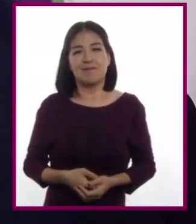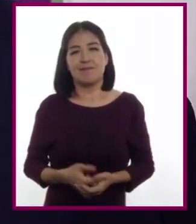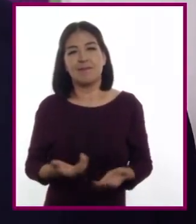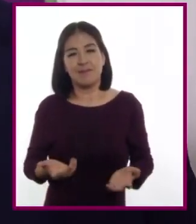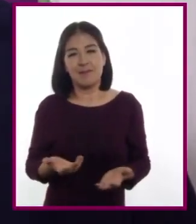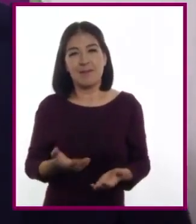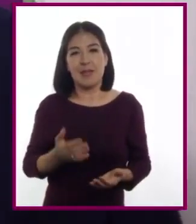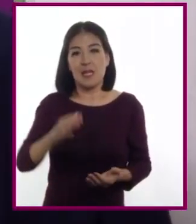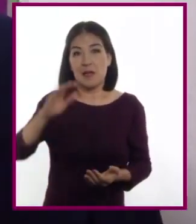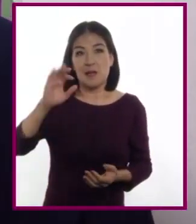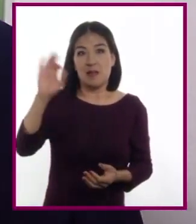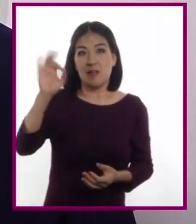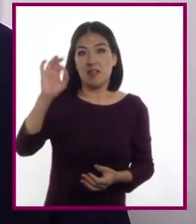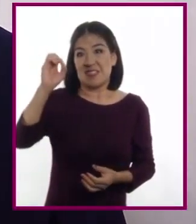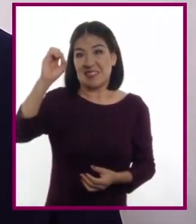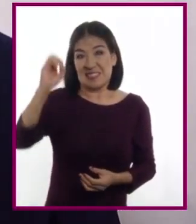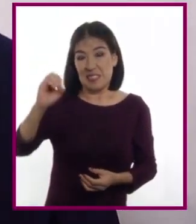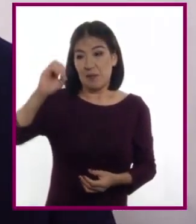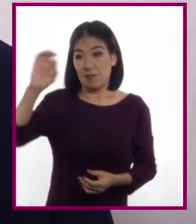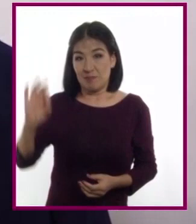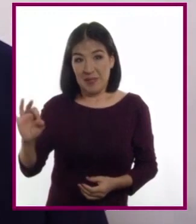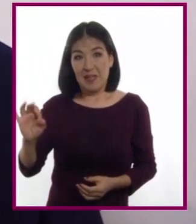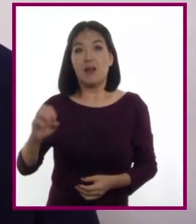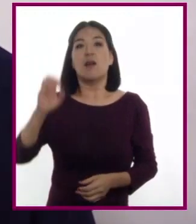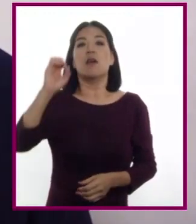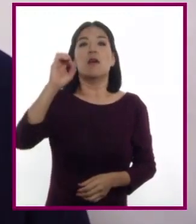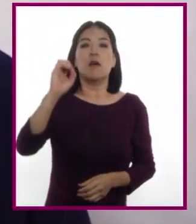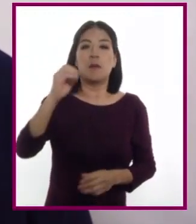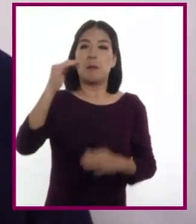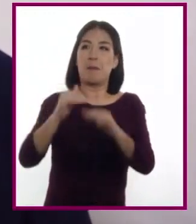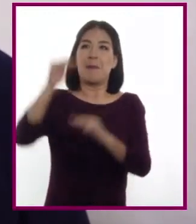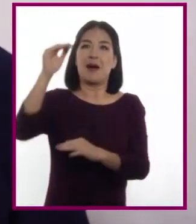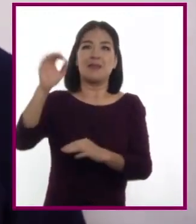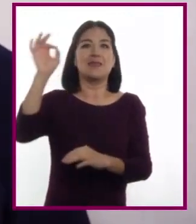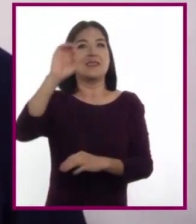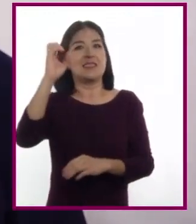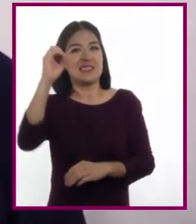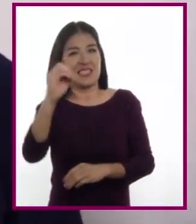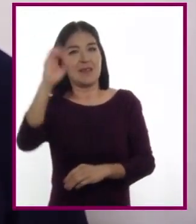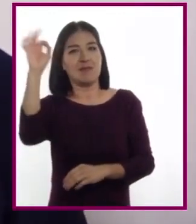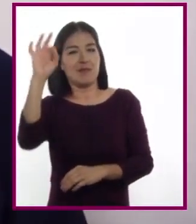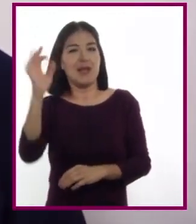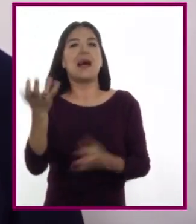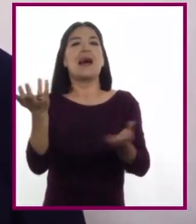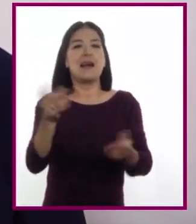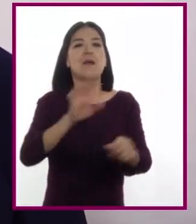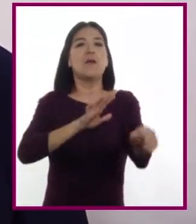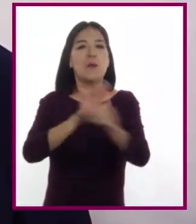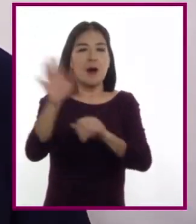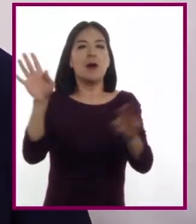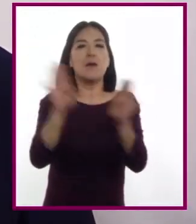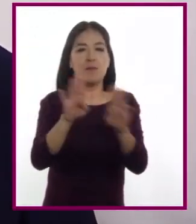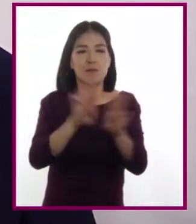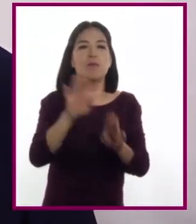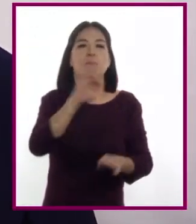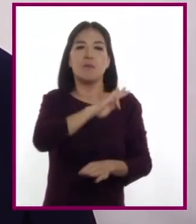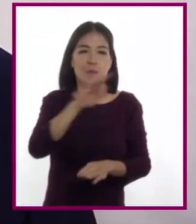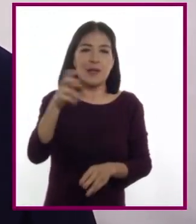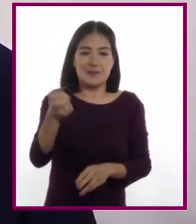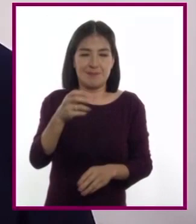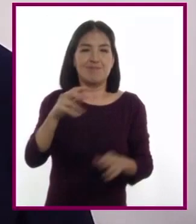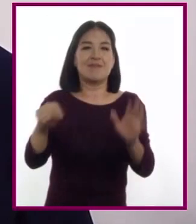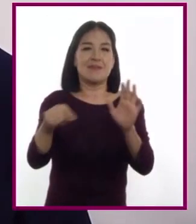si es bajo cero o sobre cero, ¿no? Y entonces nos sirven, digamos, los negativos para